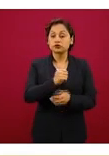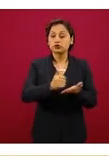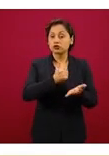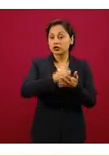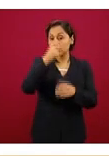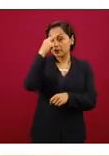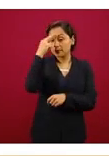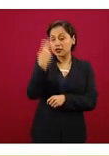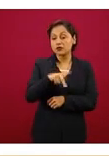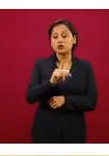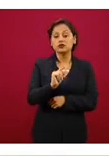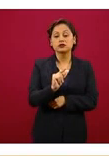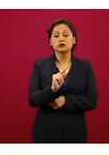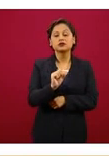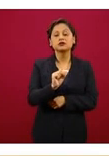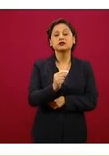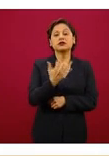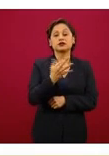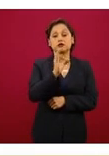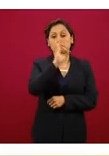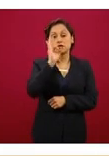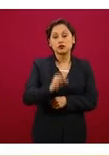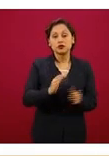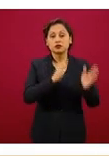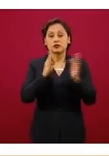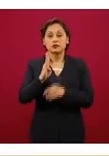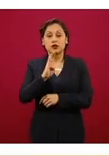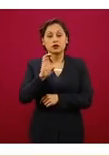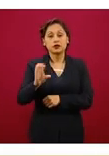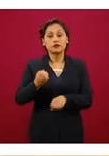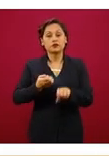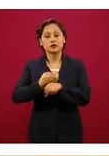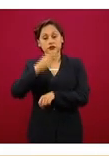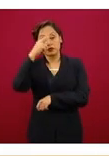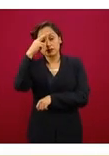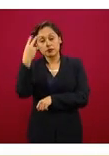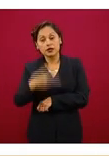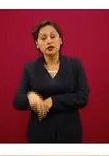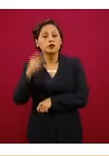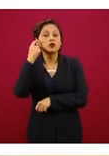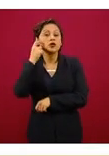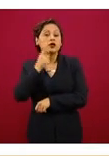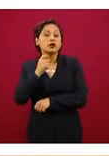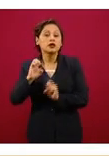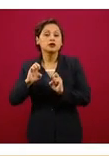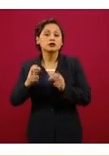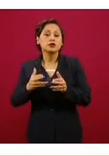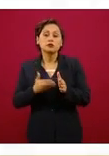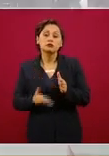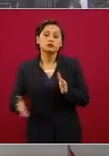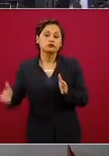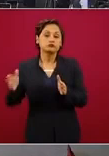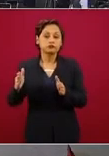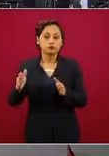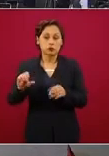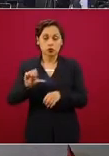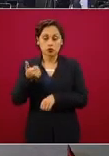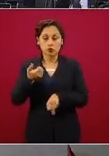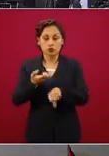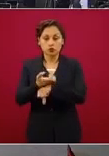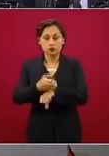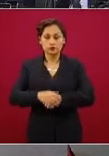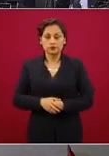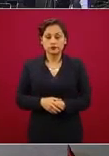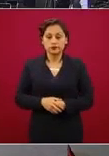con 65%, seguida de Baja California, el Estado de México, Guerrero, Chiapas y enseguida otros. La última diapositiva que